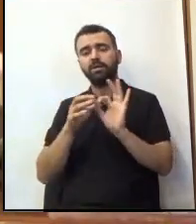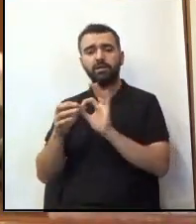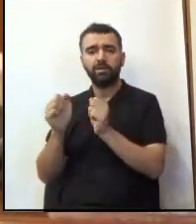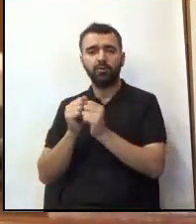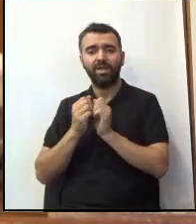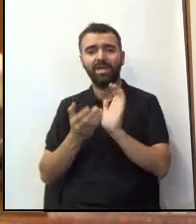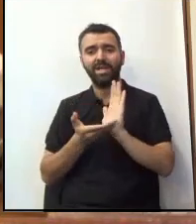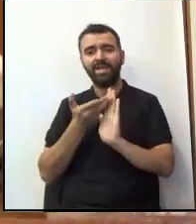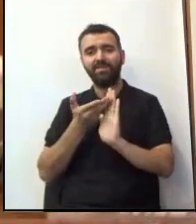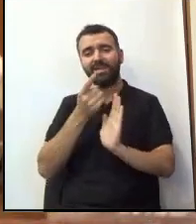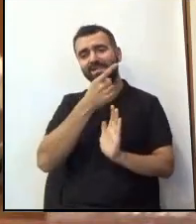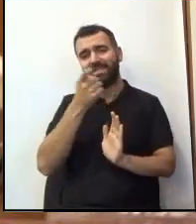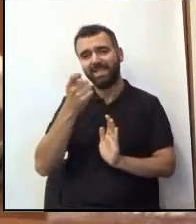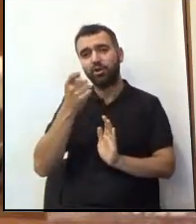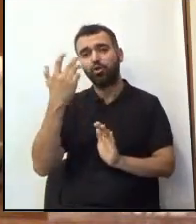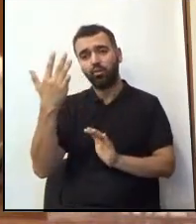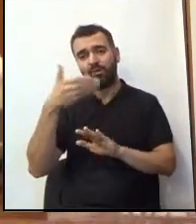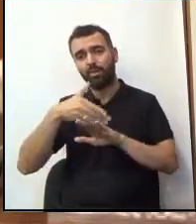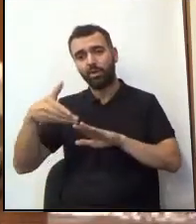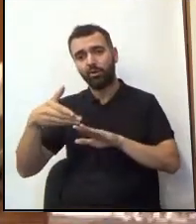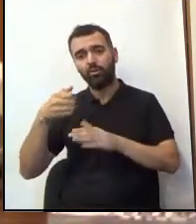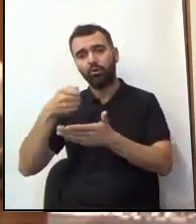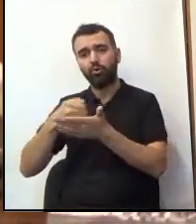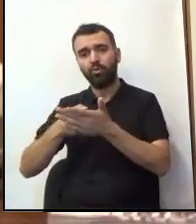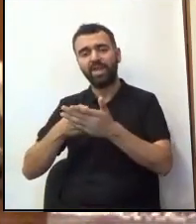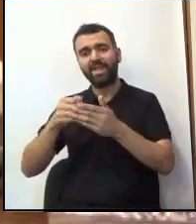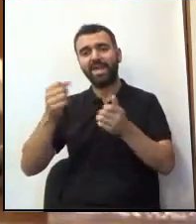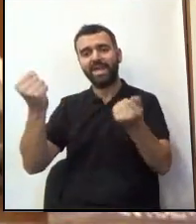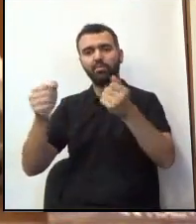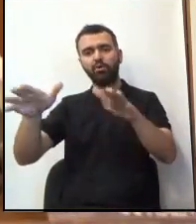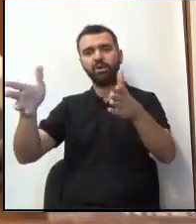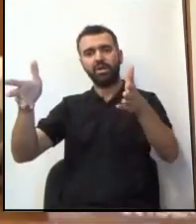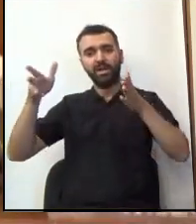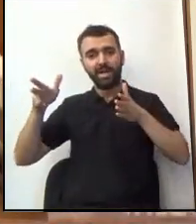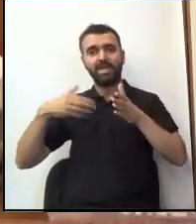el incremento de 109 millones por compra de camionetas y autos para